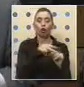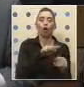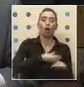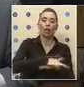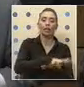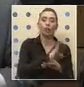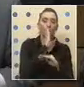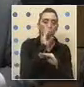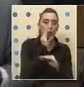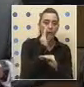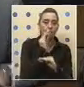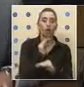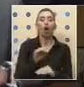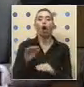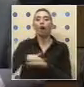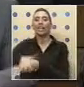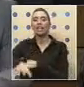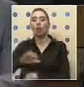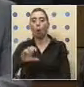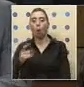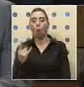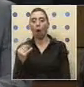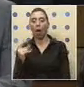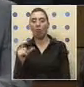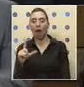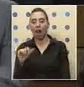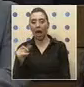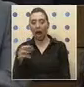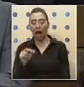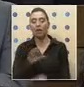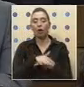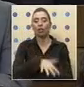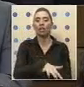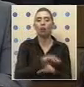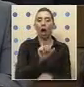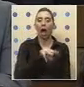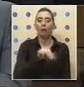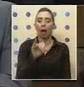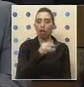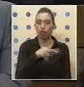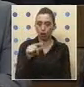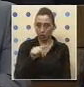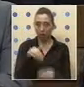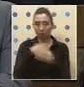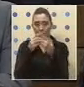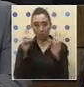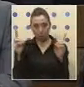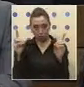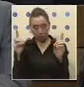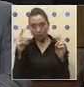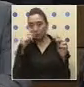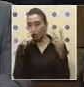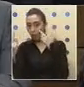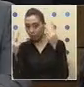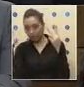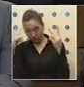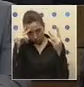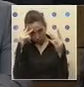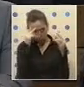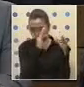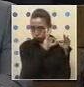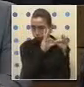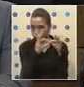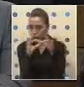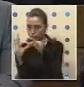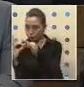o del Amazonas. Solo entendiendo que la democracia se construye armonizando racionalmente los distintos puntos de vista, se podrá